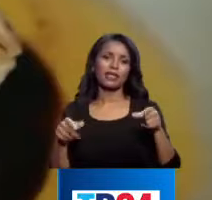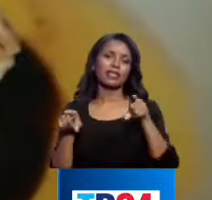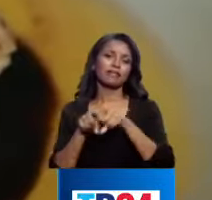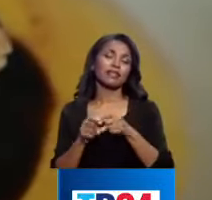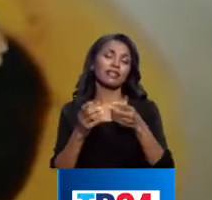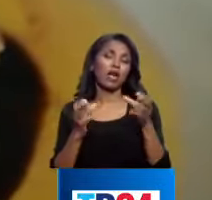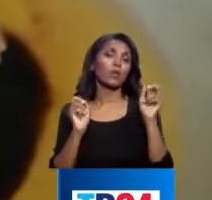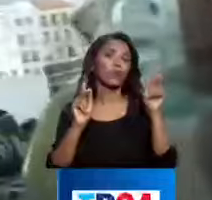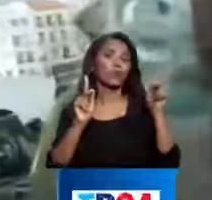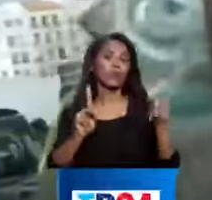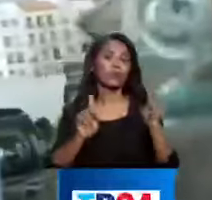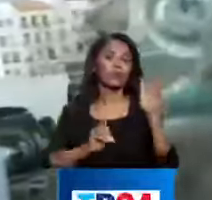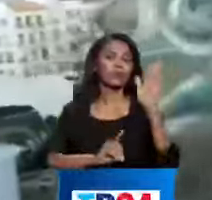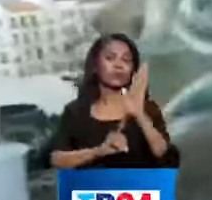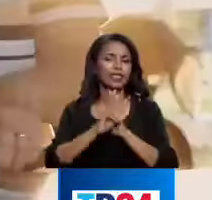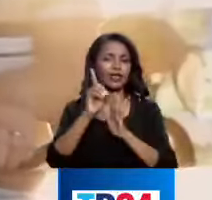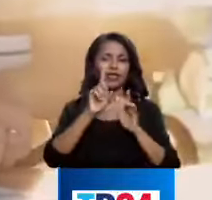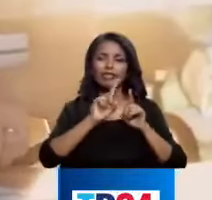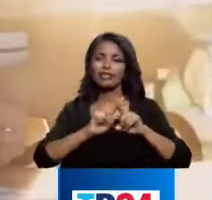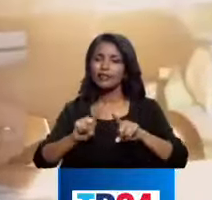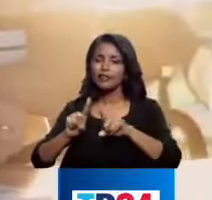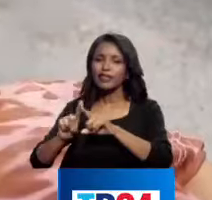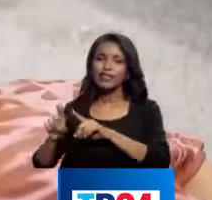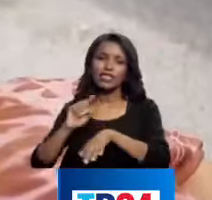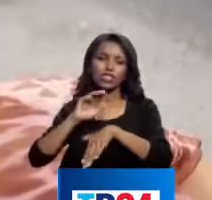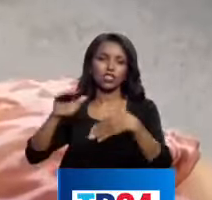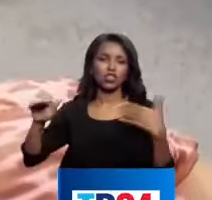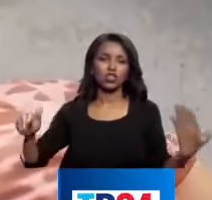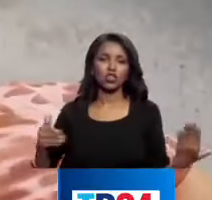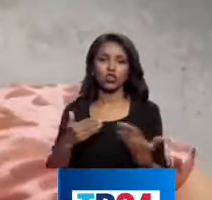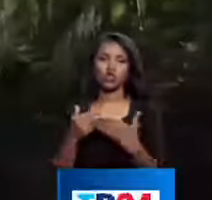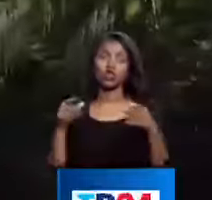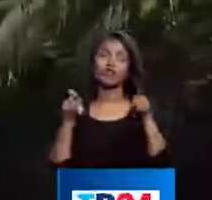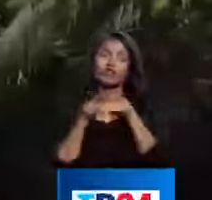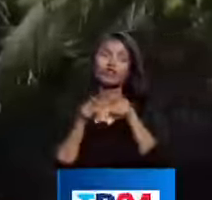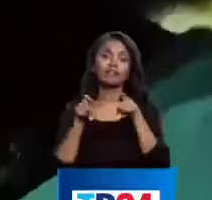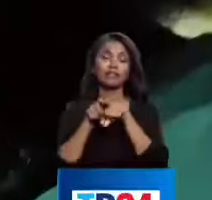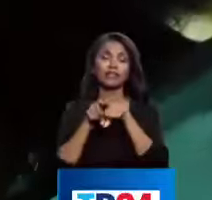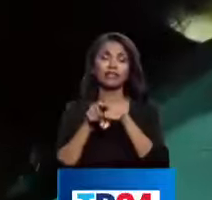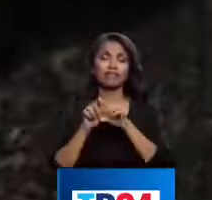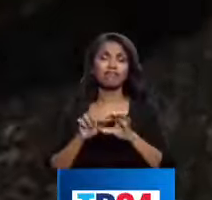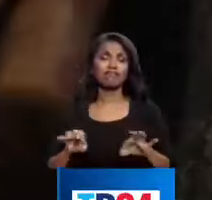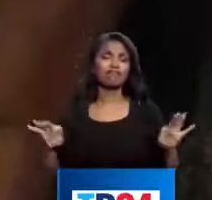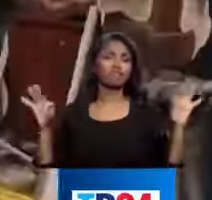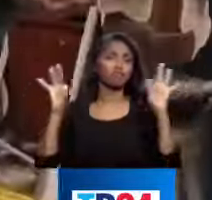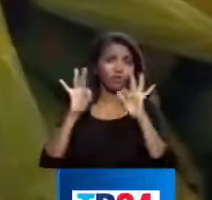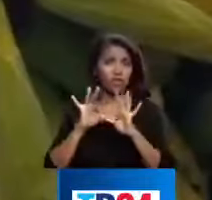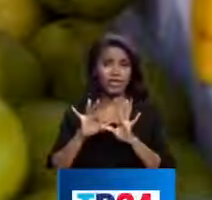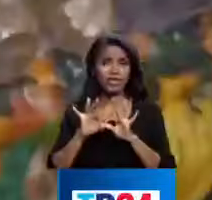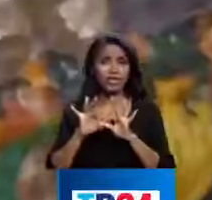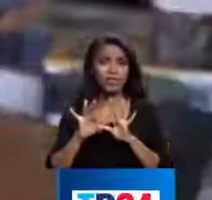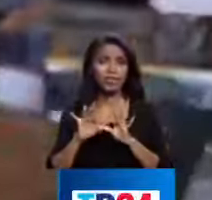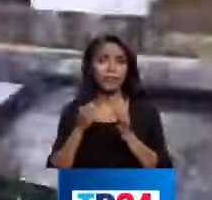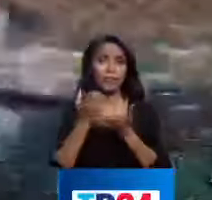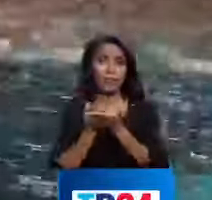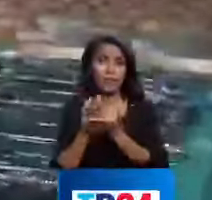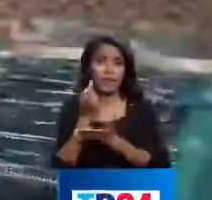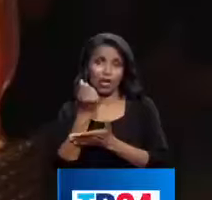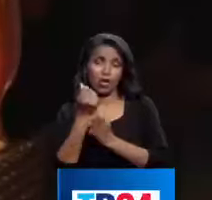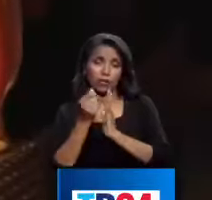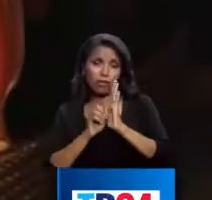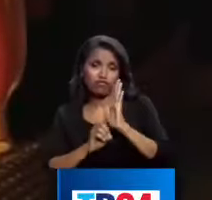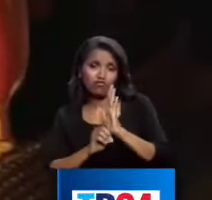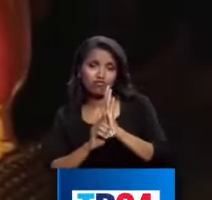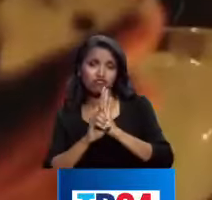Provee oportunidades de desarrollo en todos los niveles y es también un factor esencial para la economía